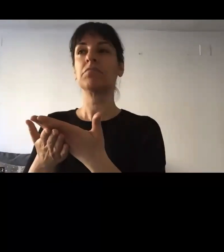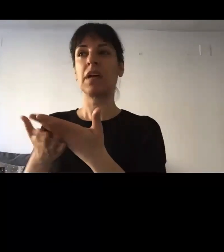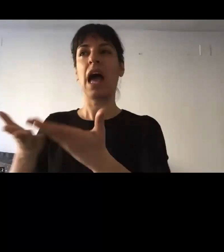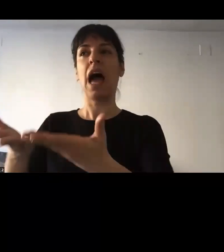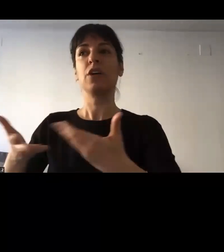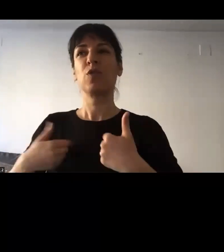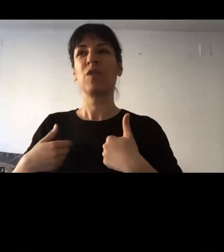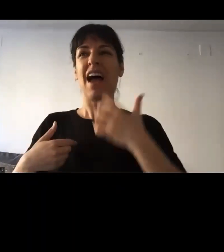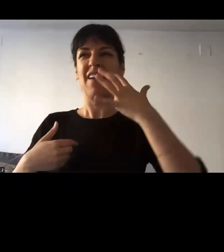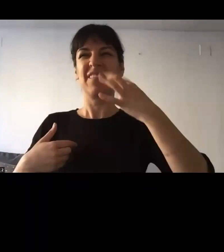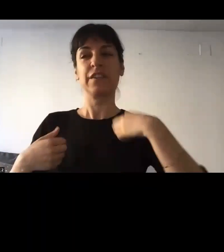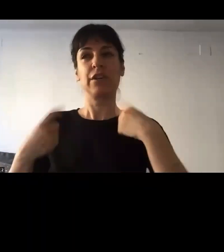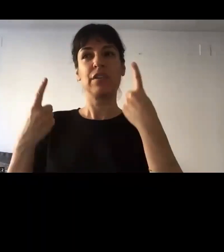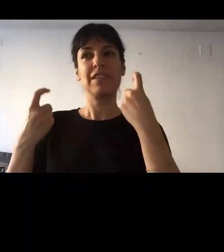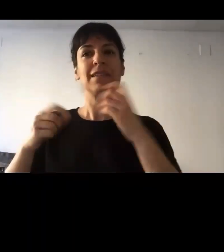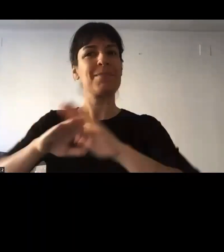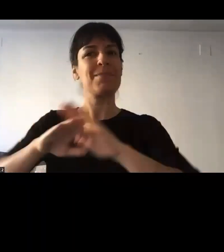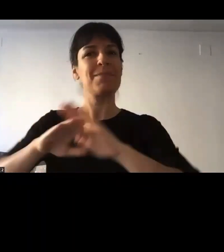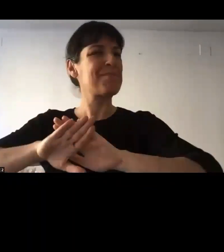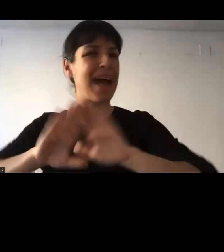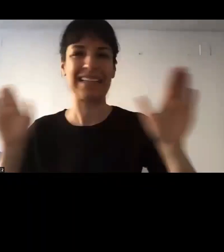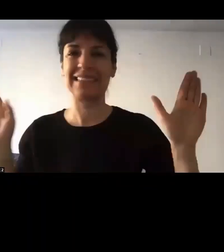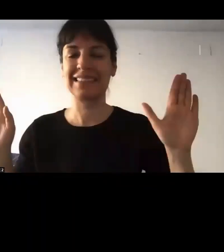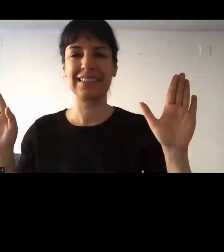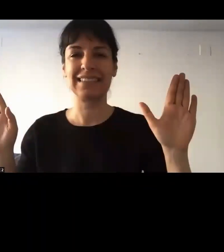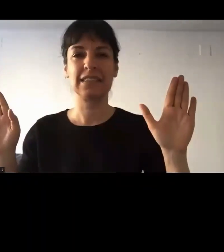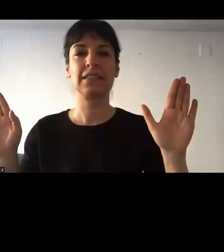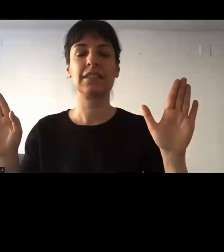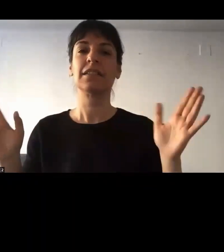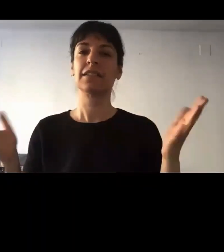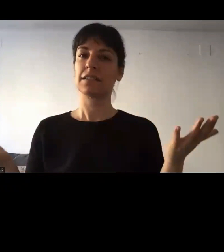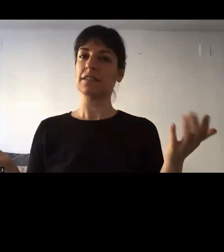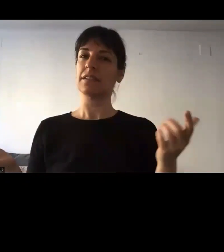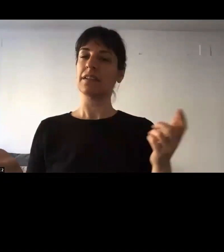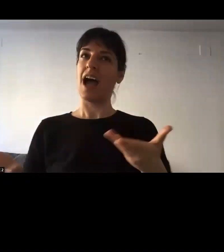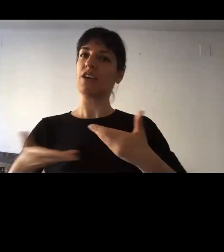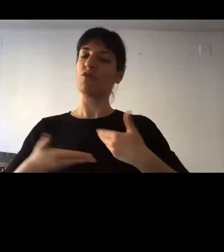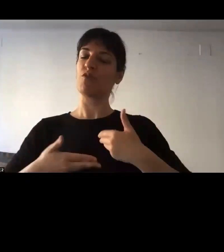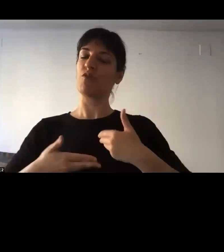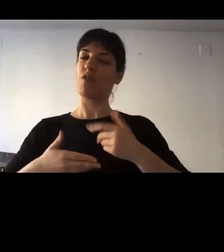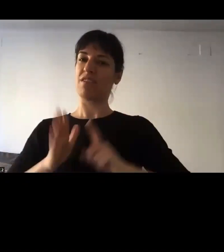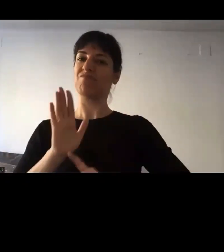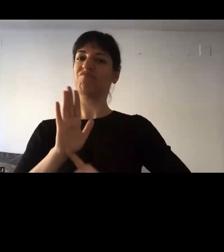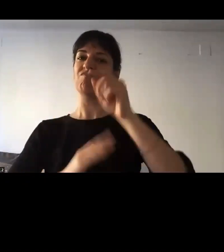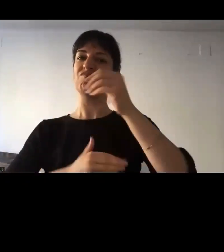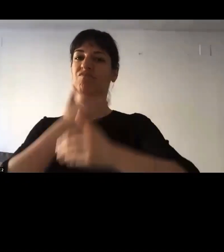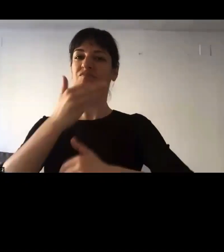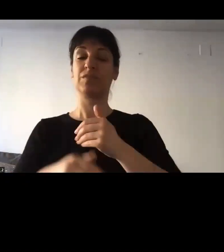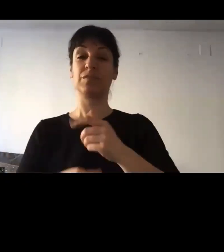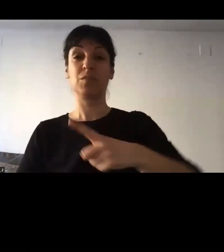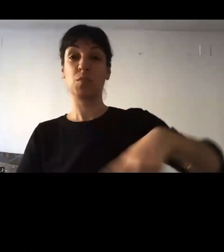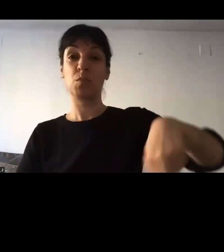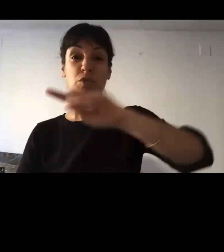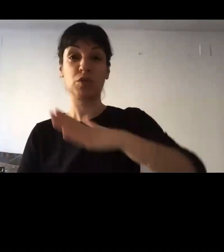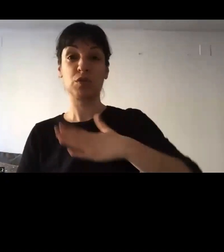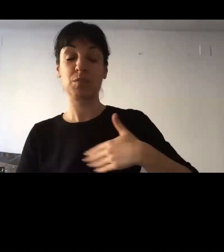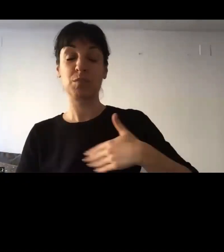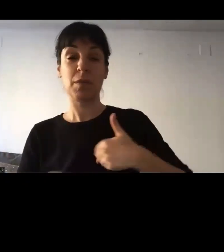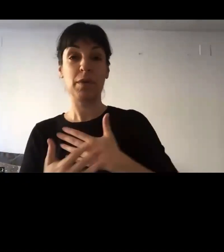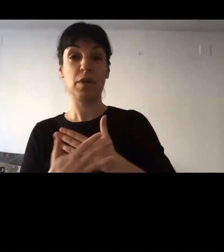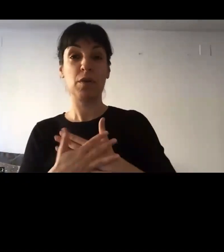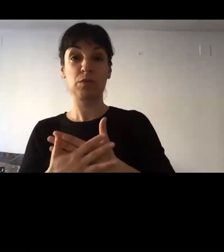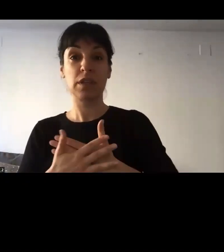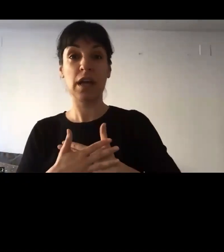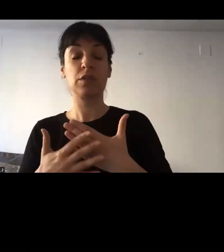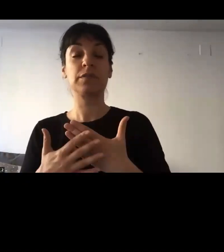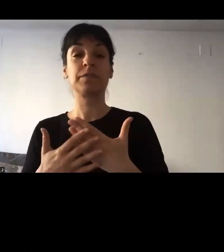realmente necesitaba y no en más, esto me ha ayudado a desarrollarme. Y creo que vosotros como voluntarios, dentro de las